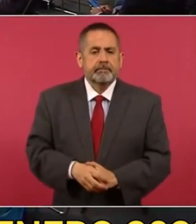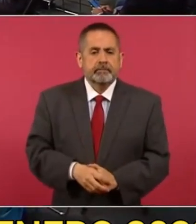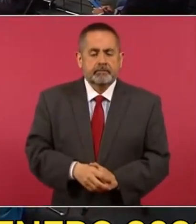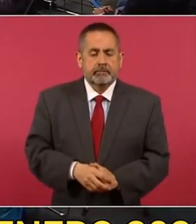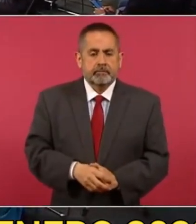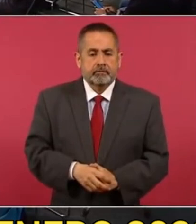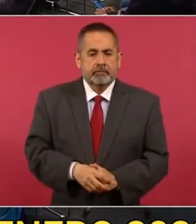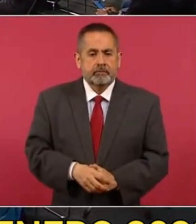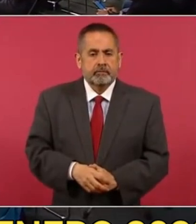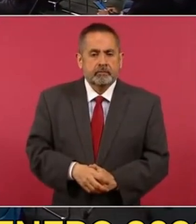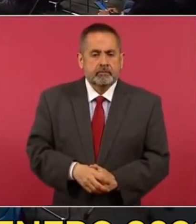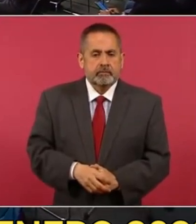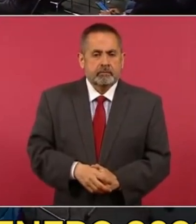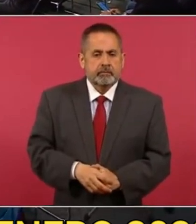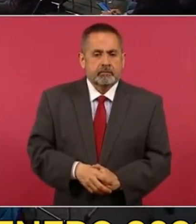esto es,